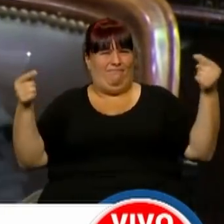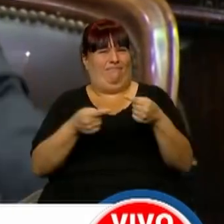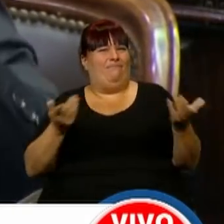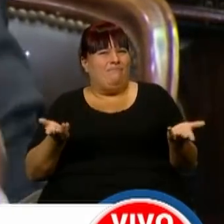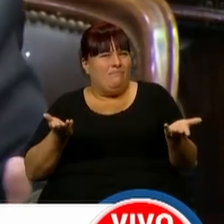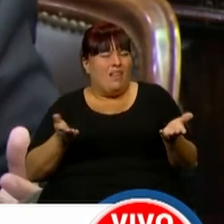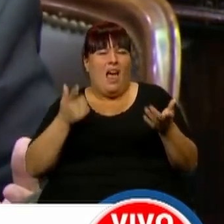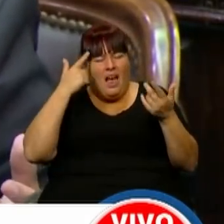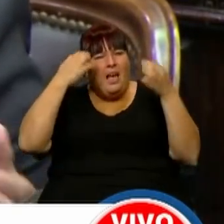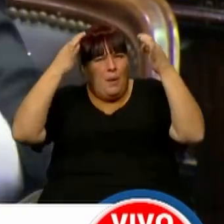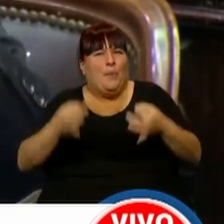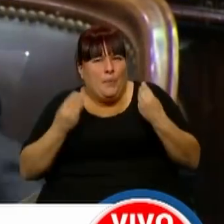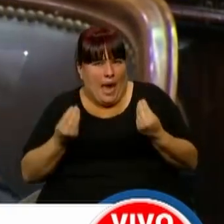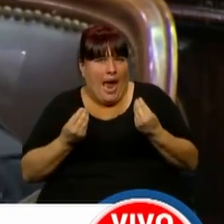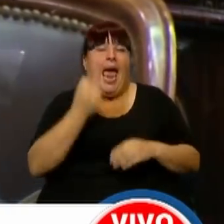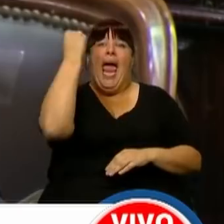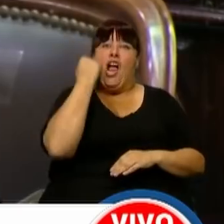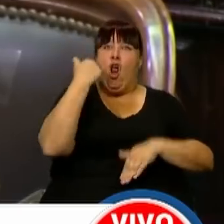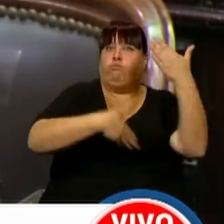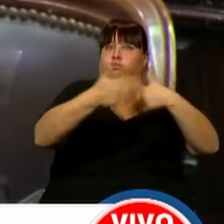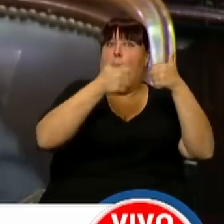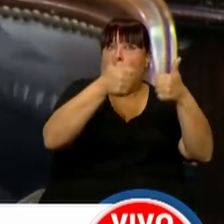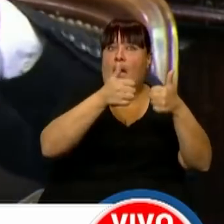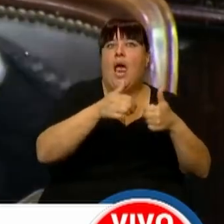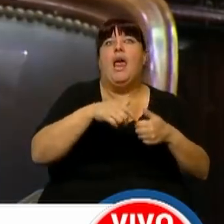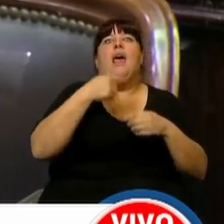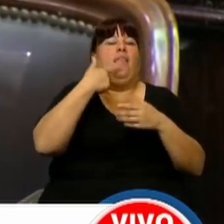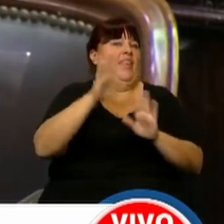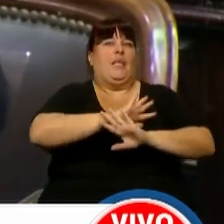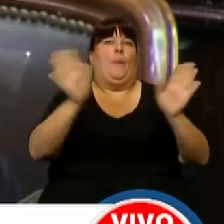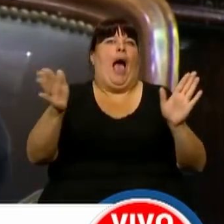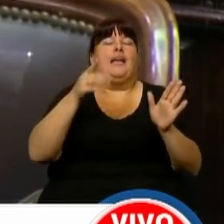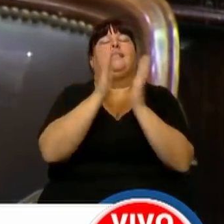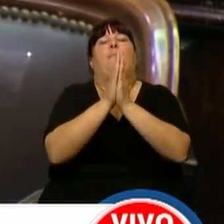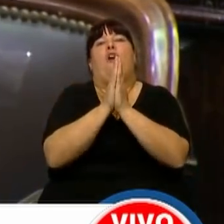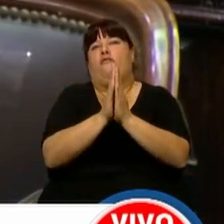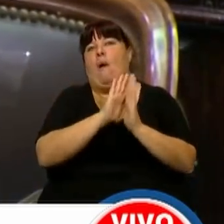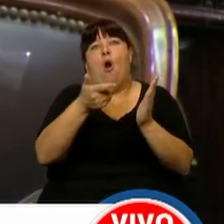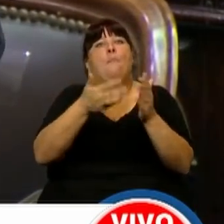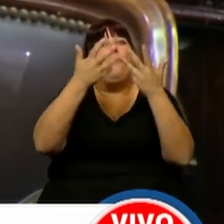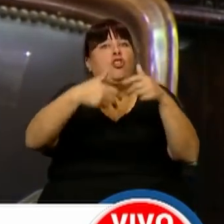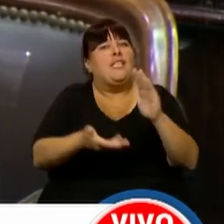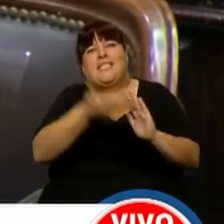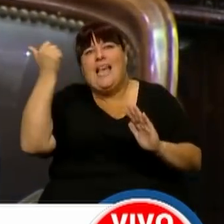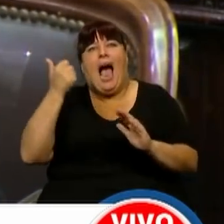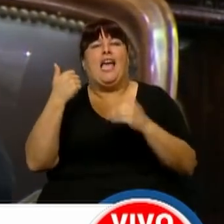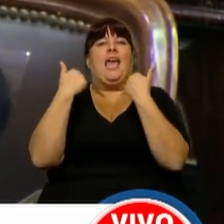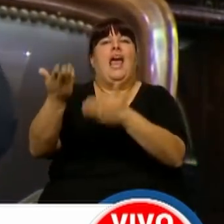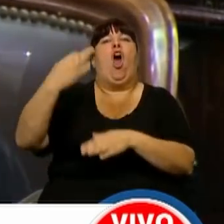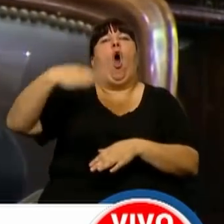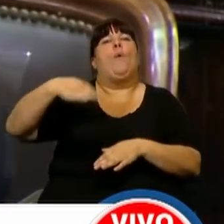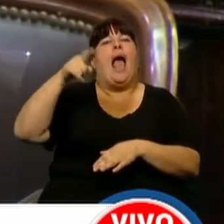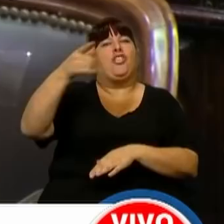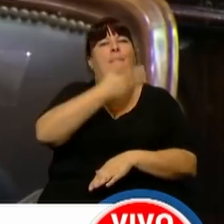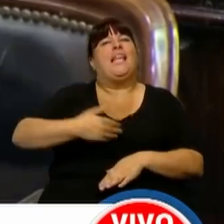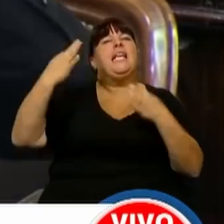contradicción. Pónganse de acuerdo, o la economía vuela a tasas chinas y retiren entonces, por favor, del proyecto las facultades extraordinarias que le